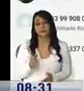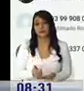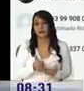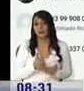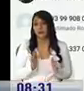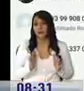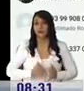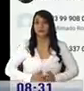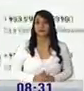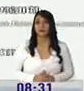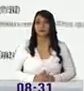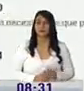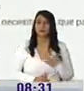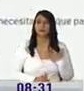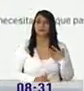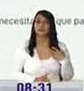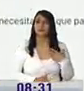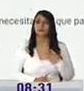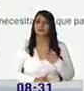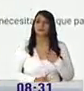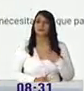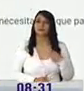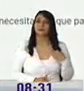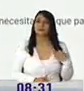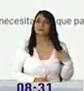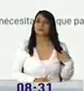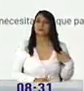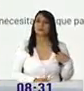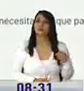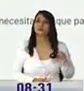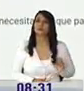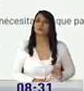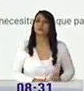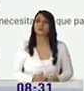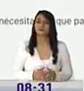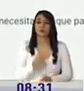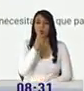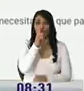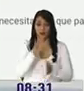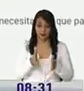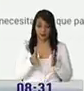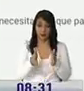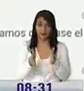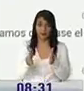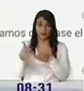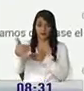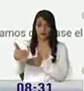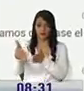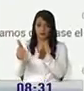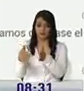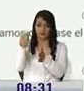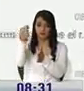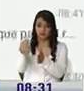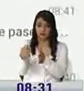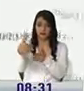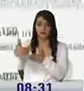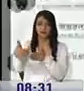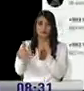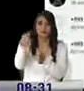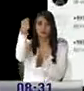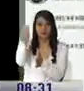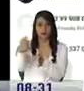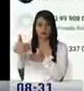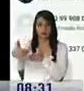necesitan en otras calles en menos de de una cuadra y tres de estos contenedores contenedores no con la gestión ahí